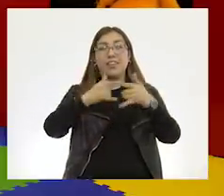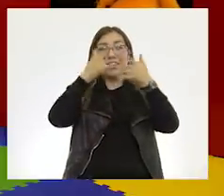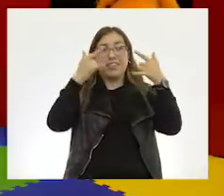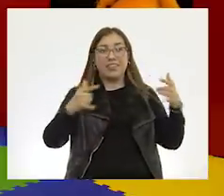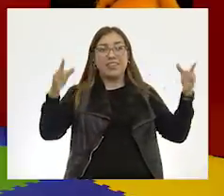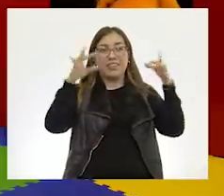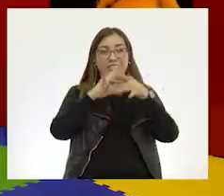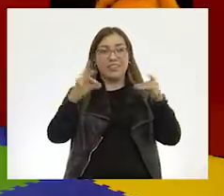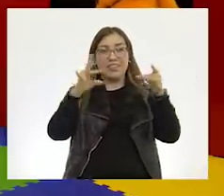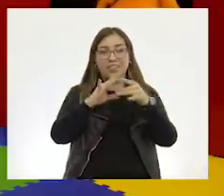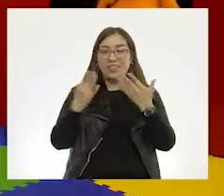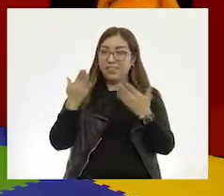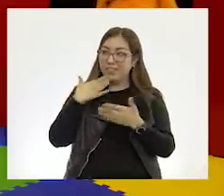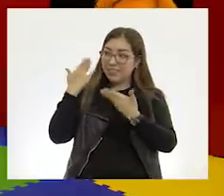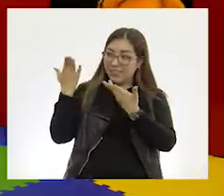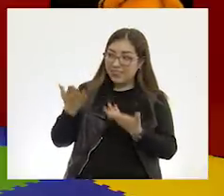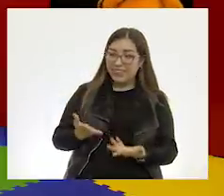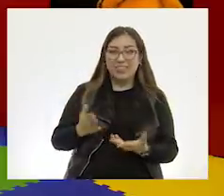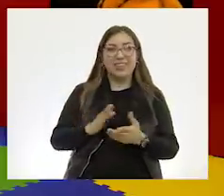¡Bienvenido, Chirimboyo!